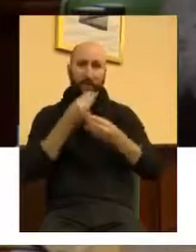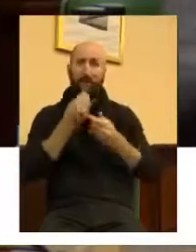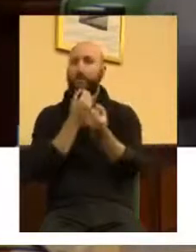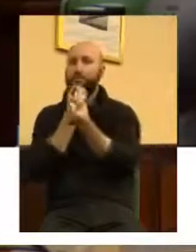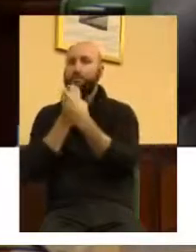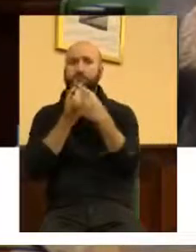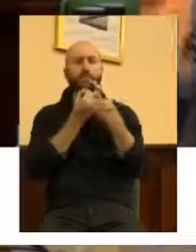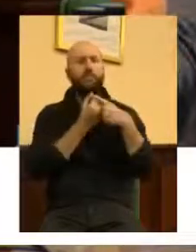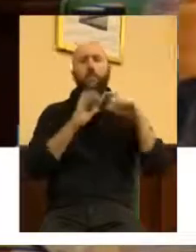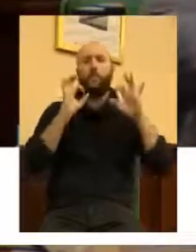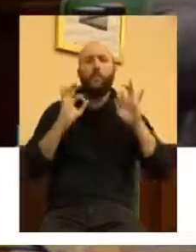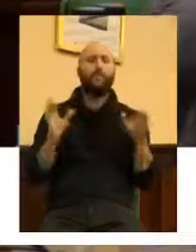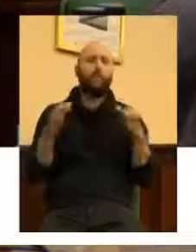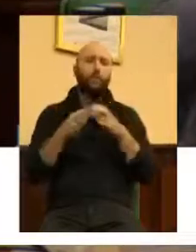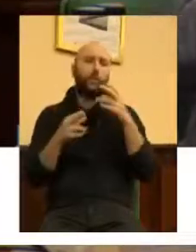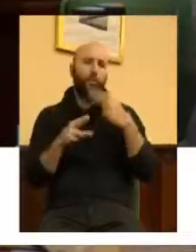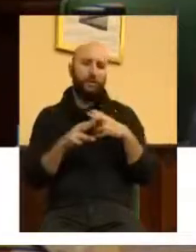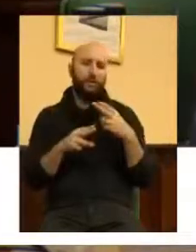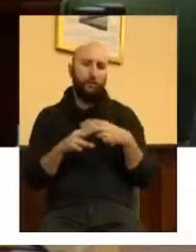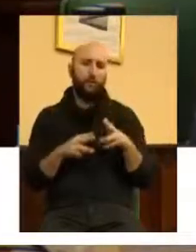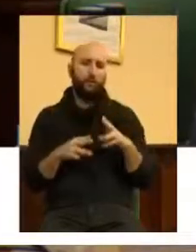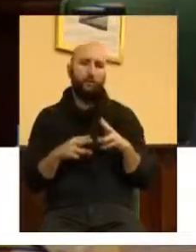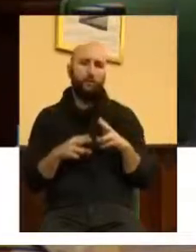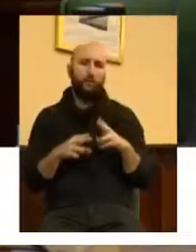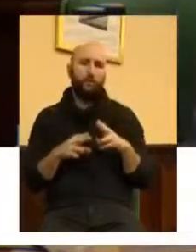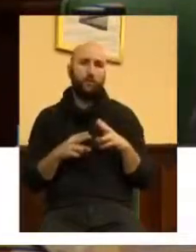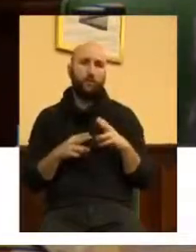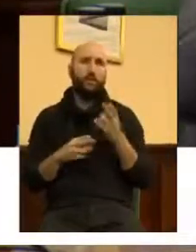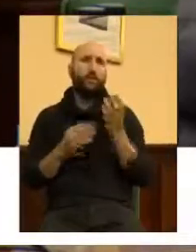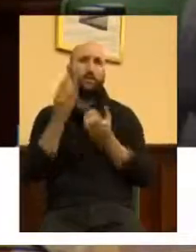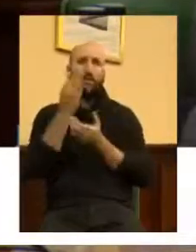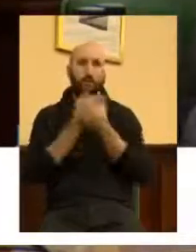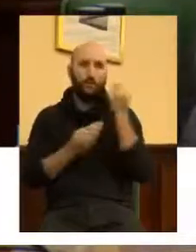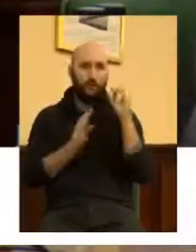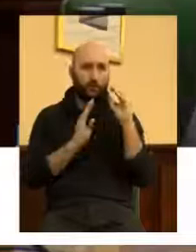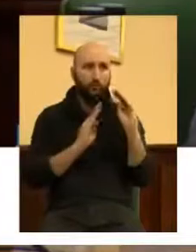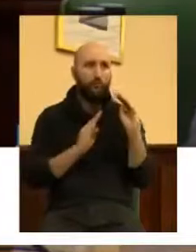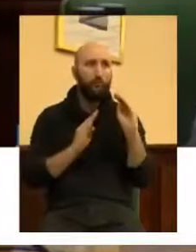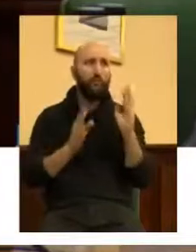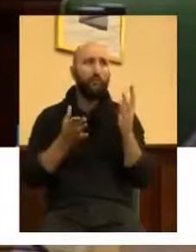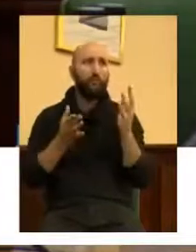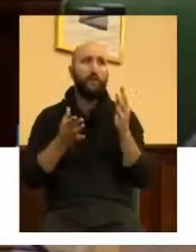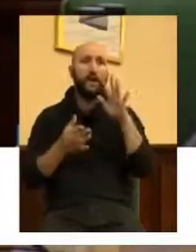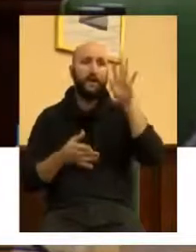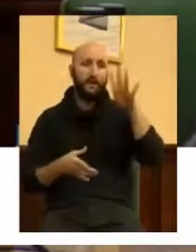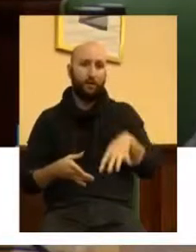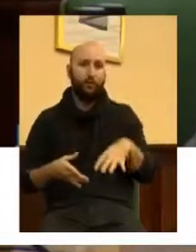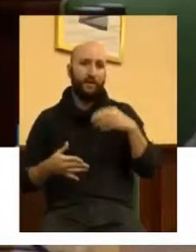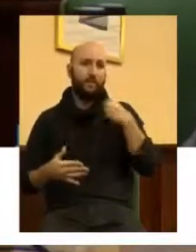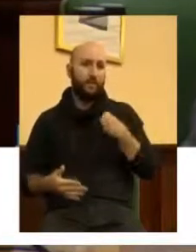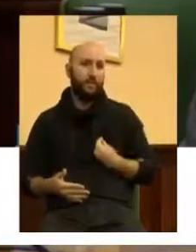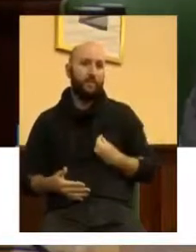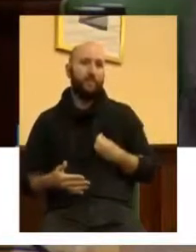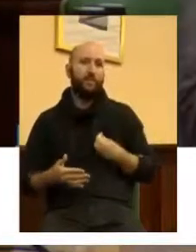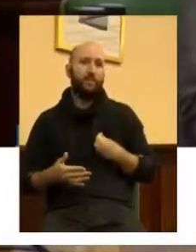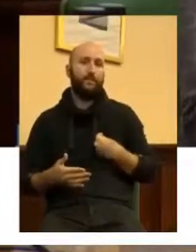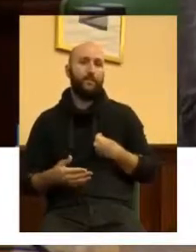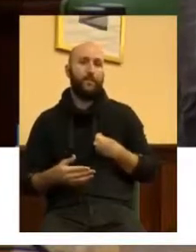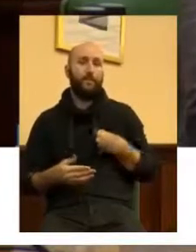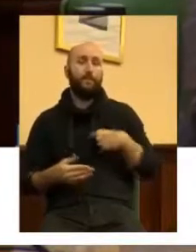mismos partidos, bueno, sus federaciones en Cataluña, que